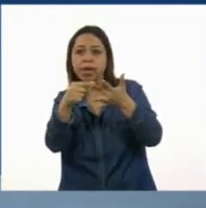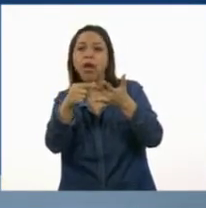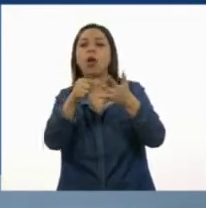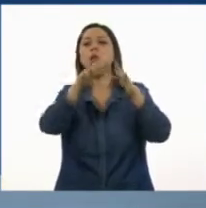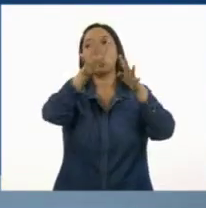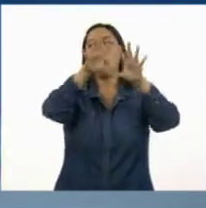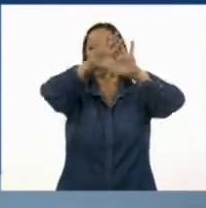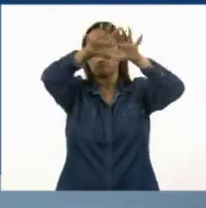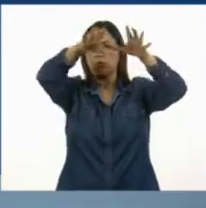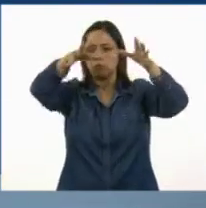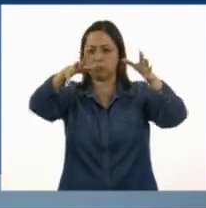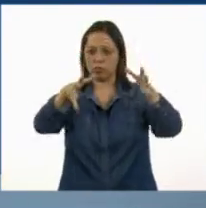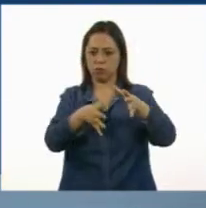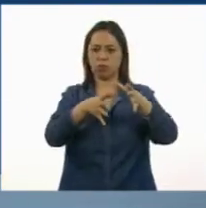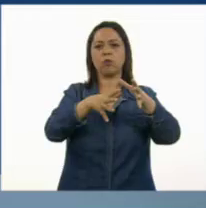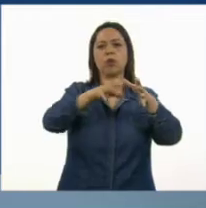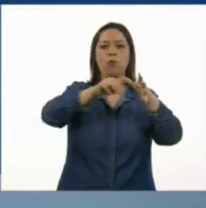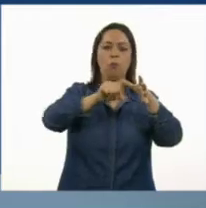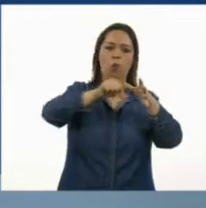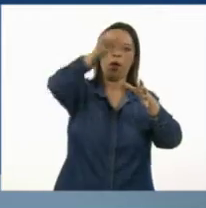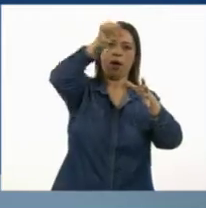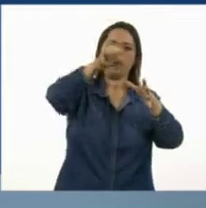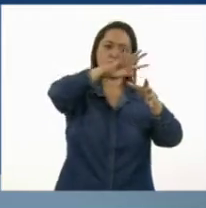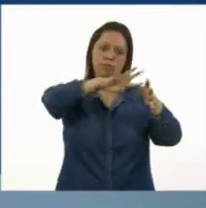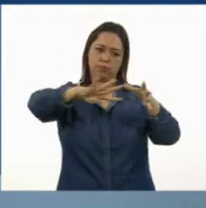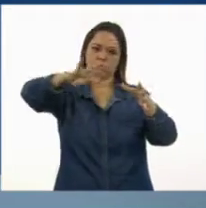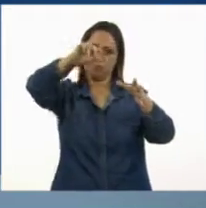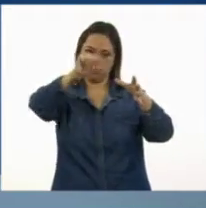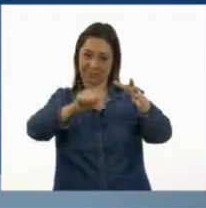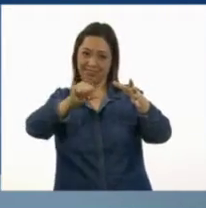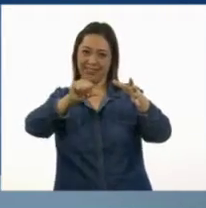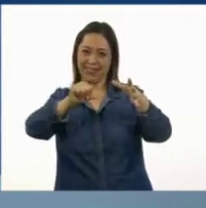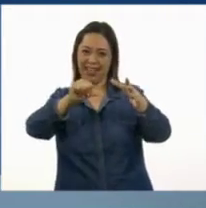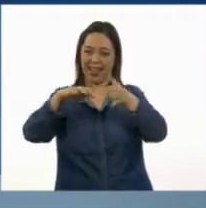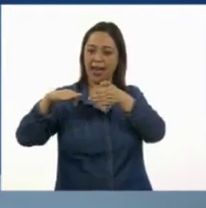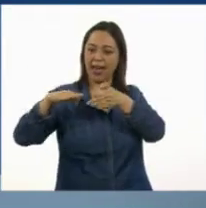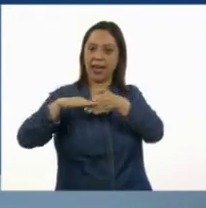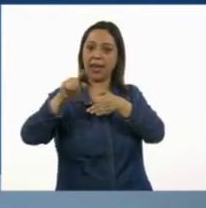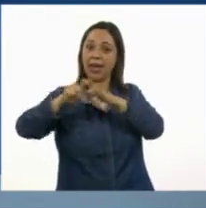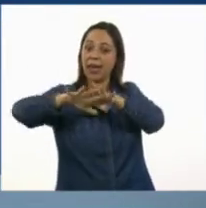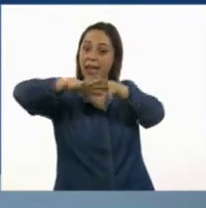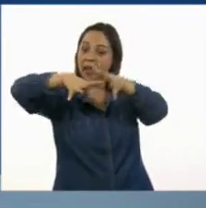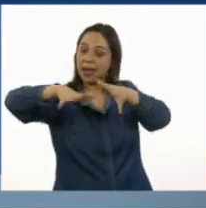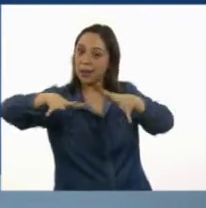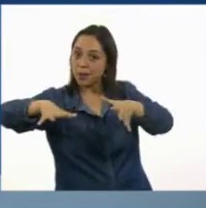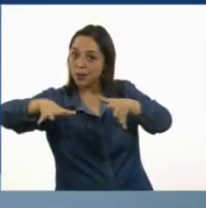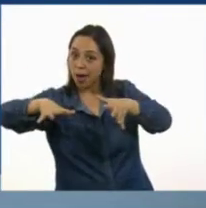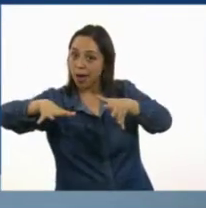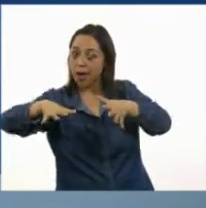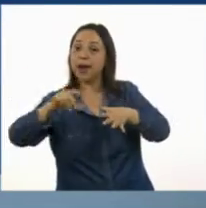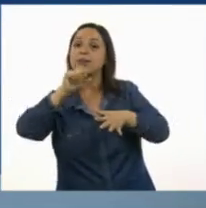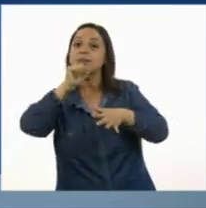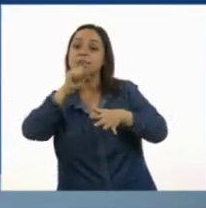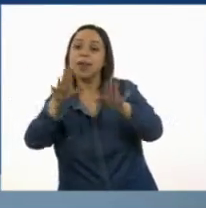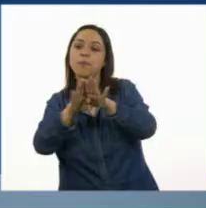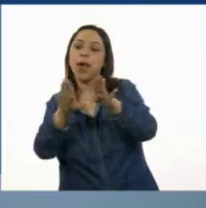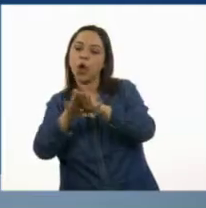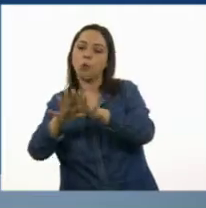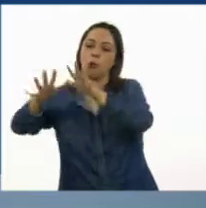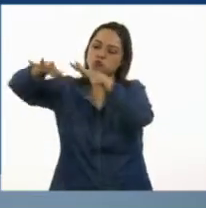latitud, la altitud, la cercanía que tiene con el mar, las corrientes